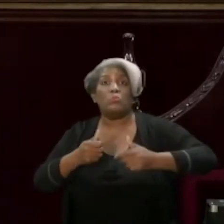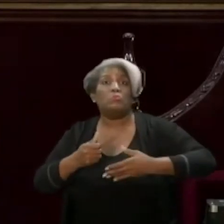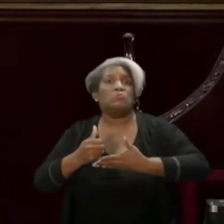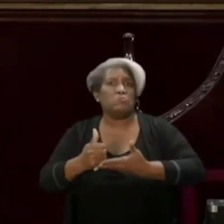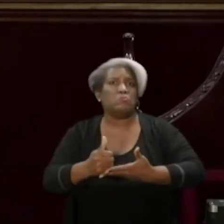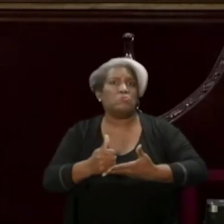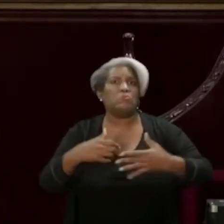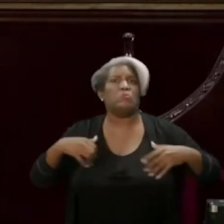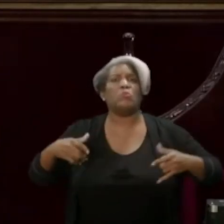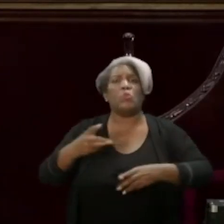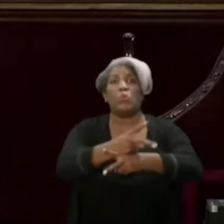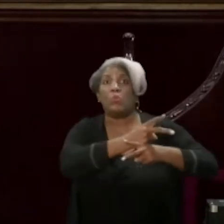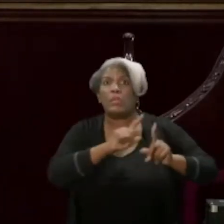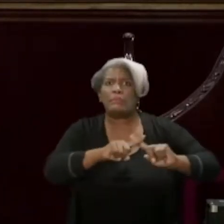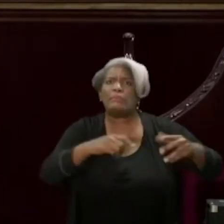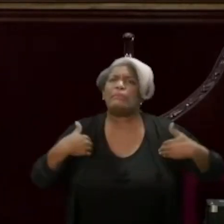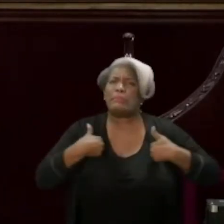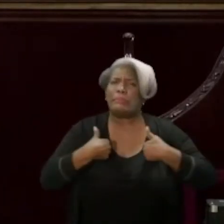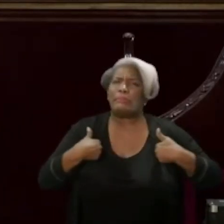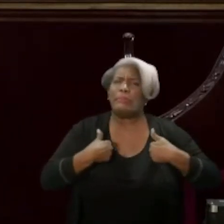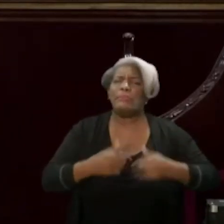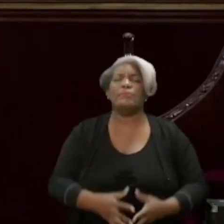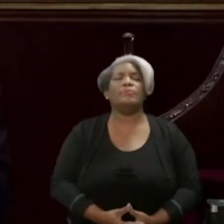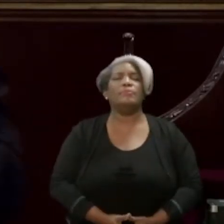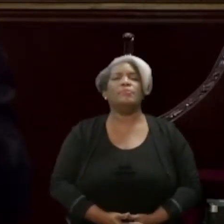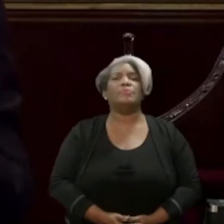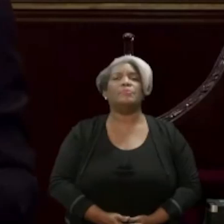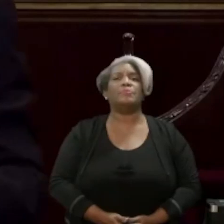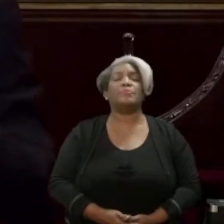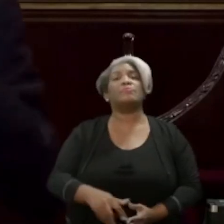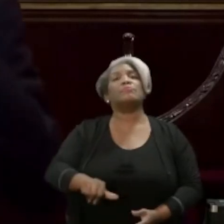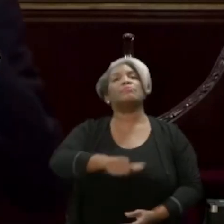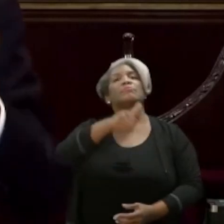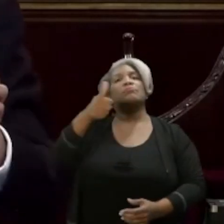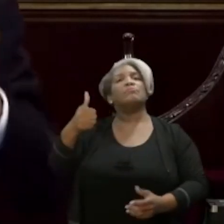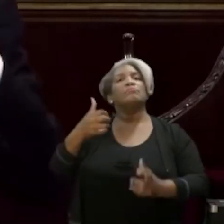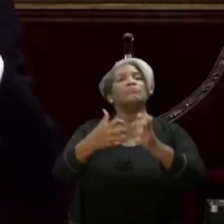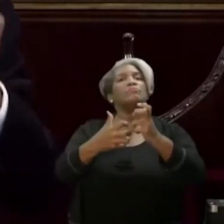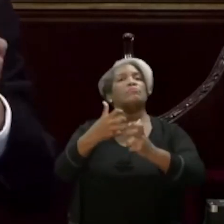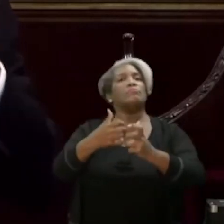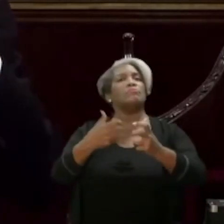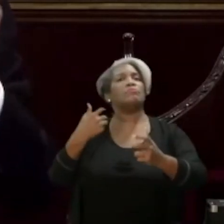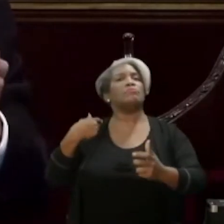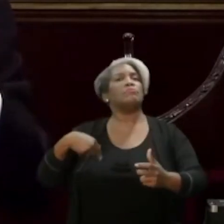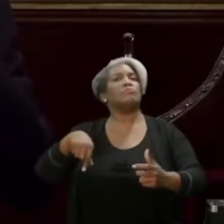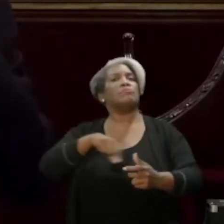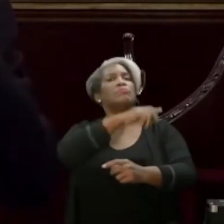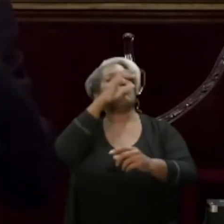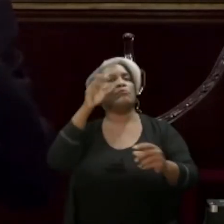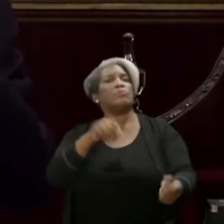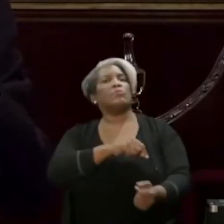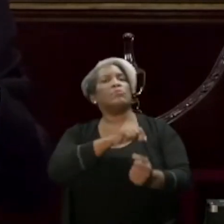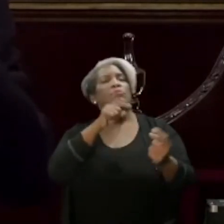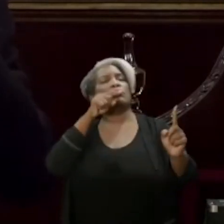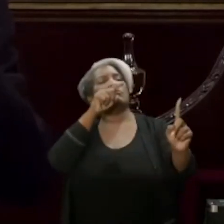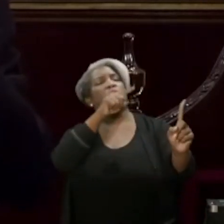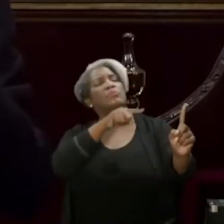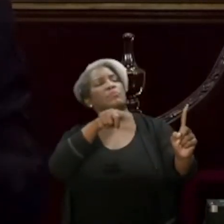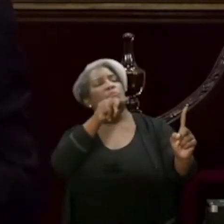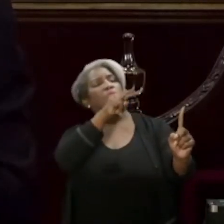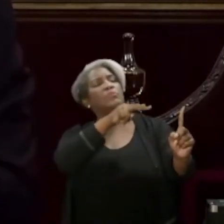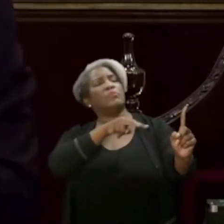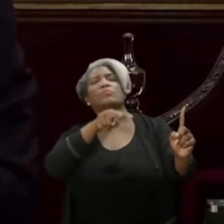ovino-caprina. Señoras y señores, otro problema al que le estamos dando especial seguimiento desde el inicio